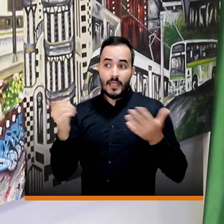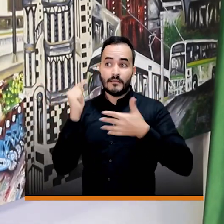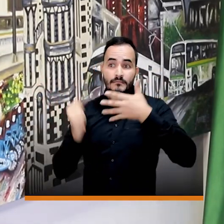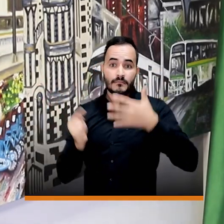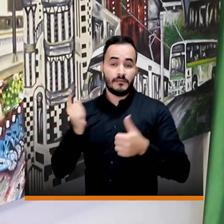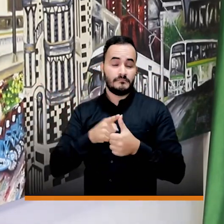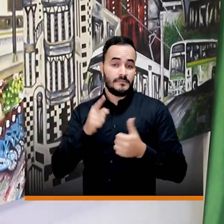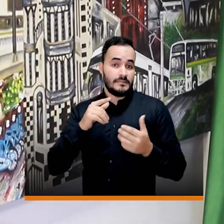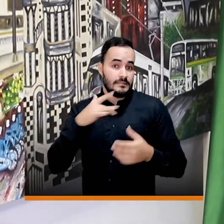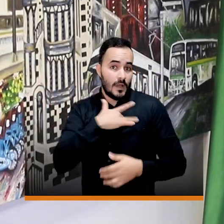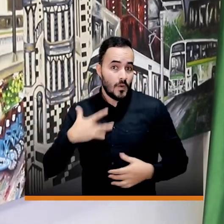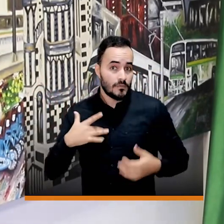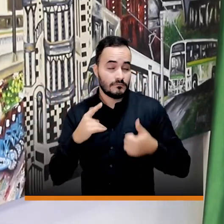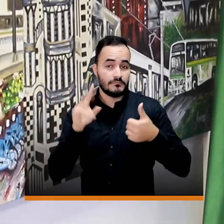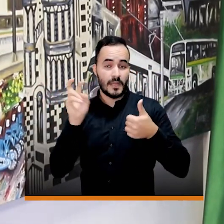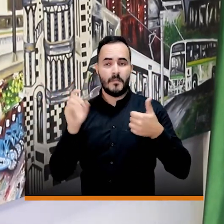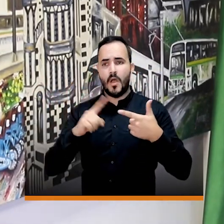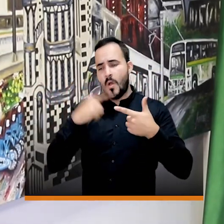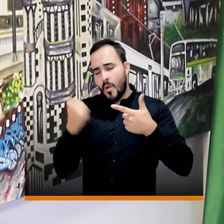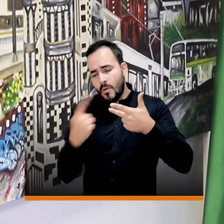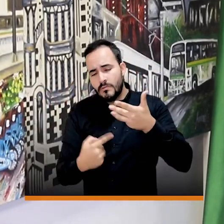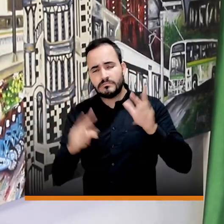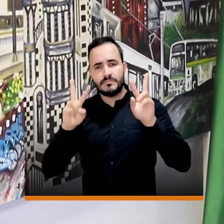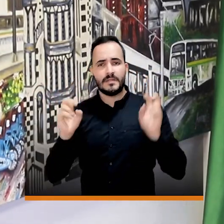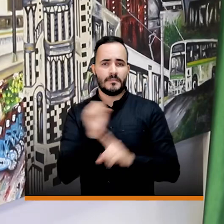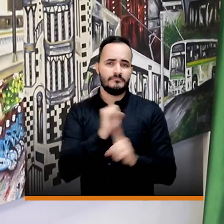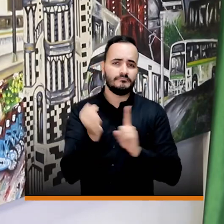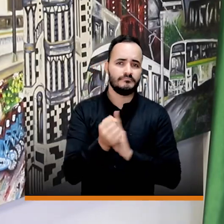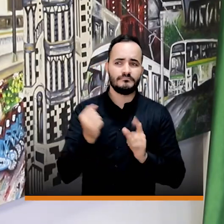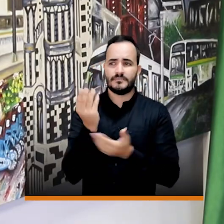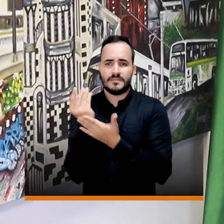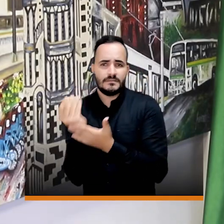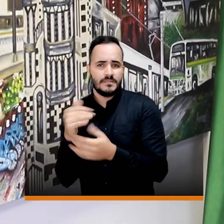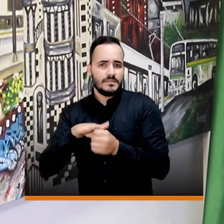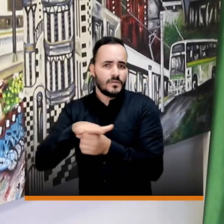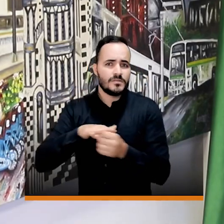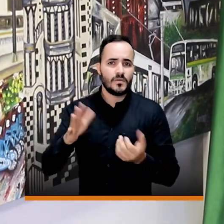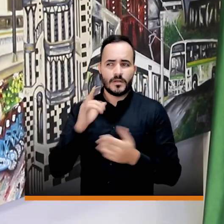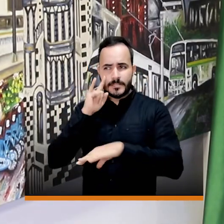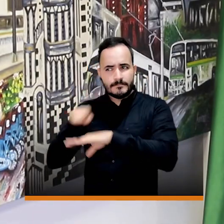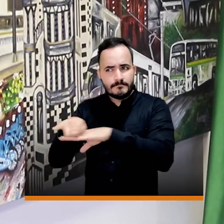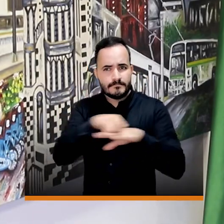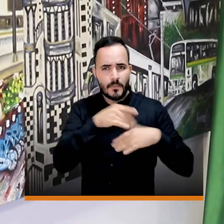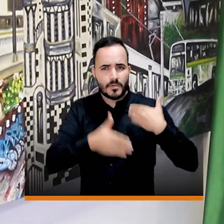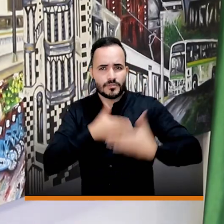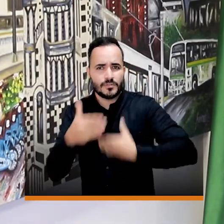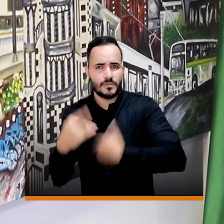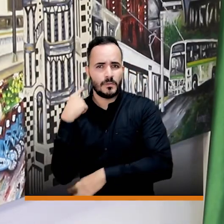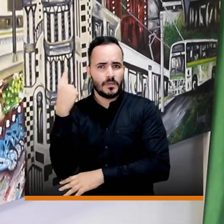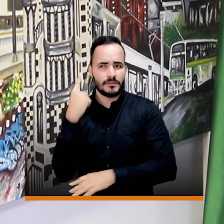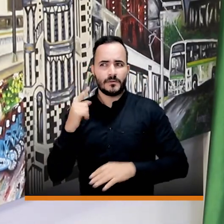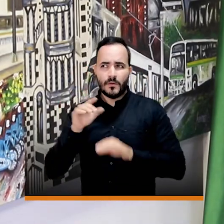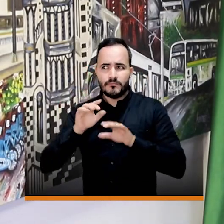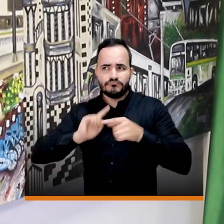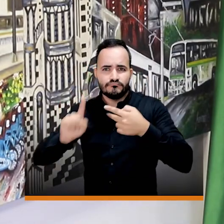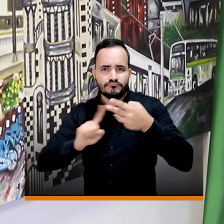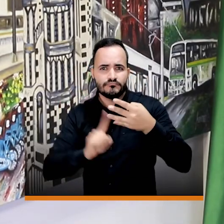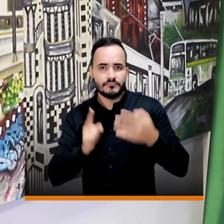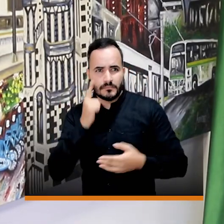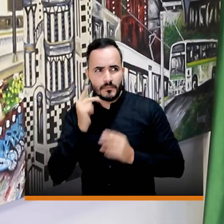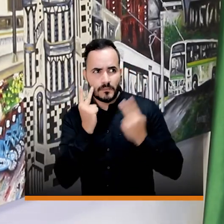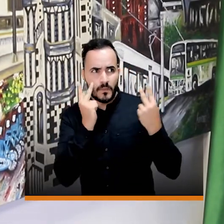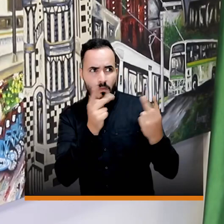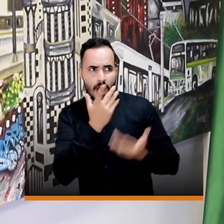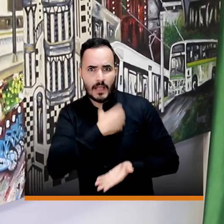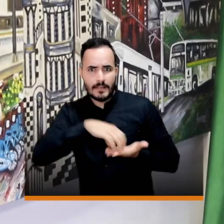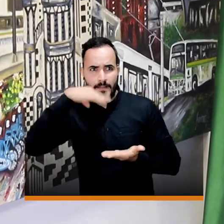materia de salud como en todos los aspectos sociales, económicos y en el seguimiento y control político a las acciones que se desarrollan por parte